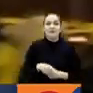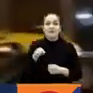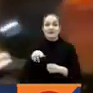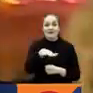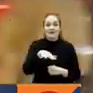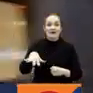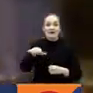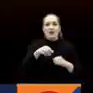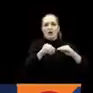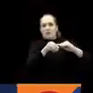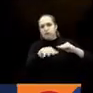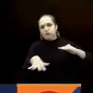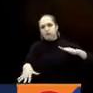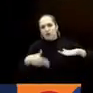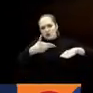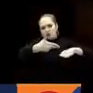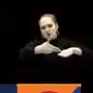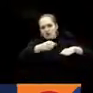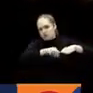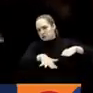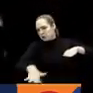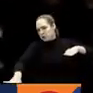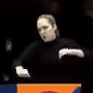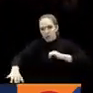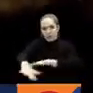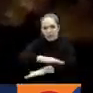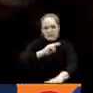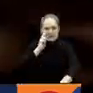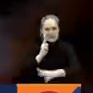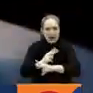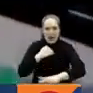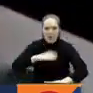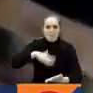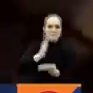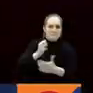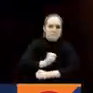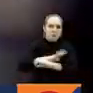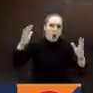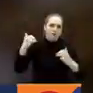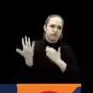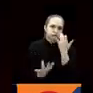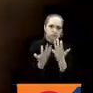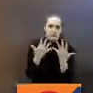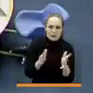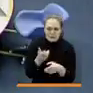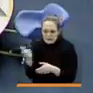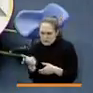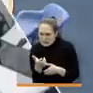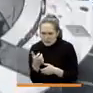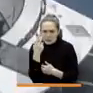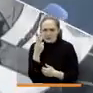un derrame de gasolina, por lo que el cuerpo de bomberos realizó controles para evitar algún riesgo de incendio.